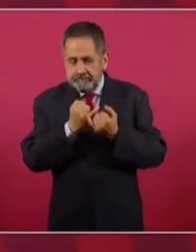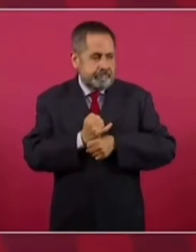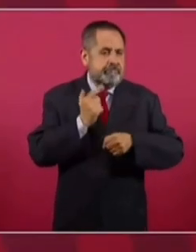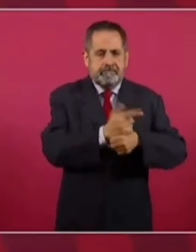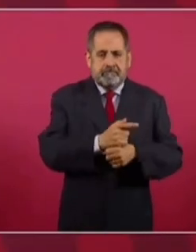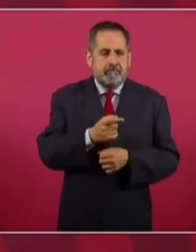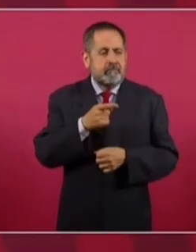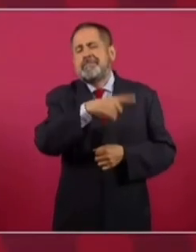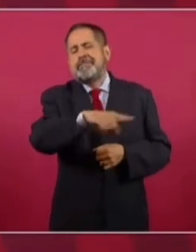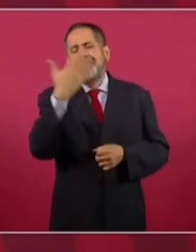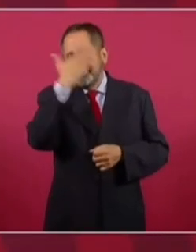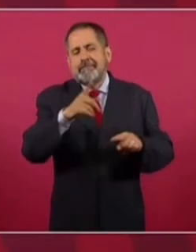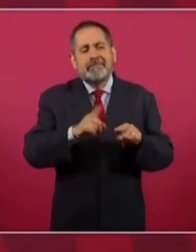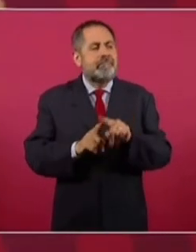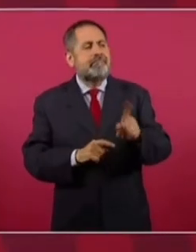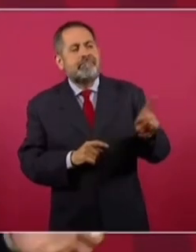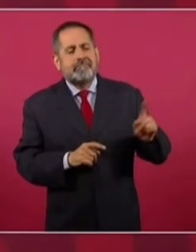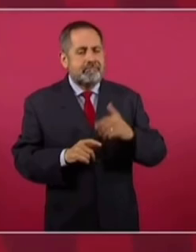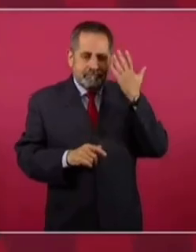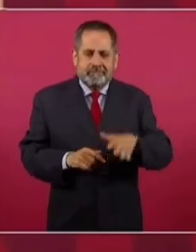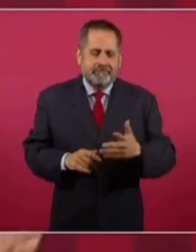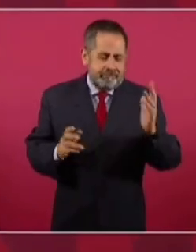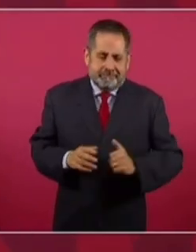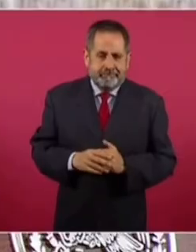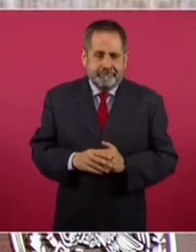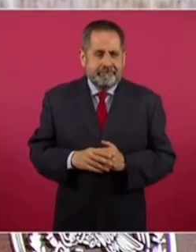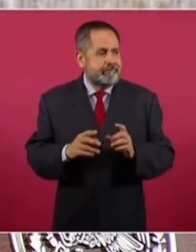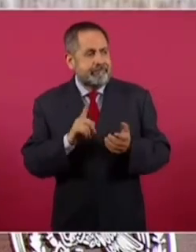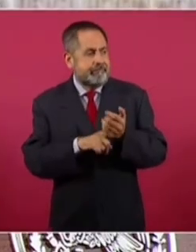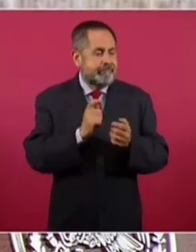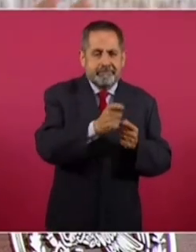gente ya sabe bien qué pasa,